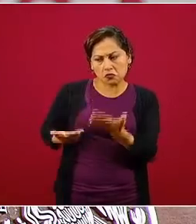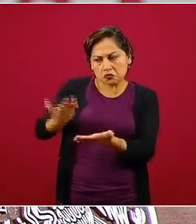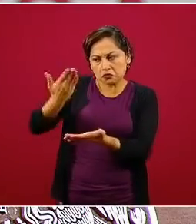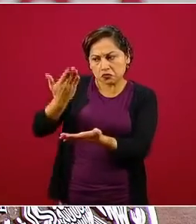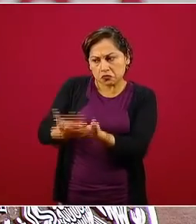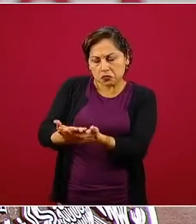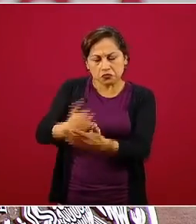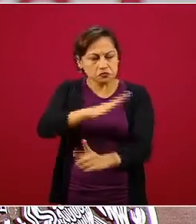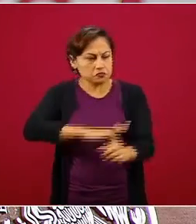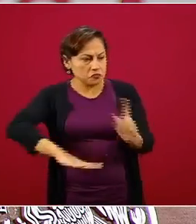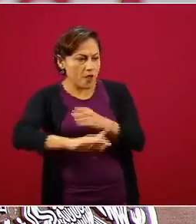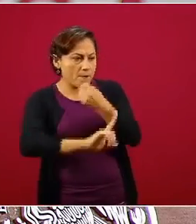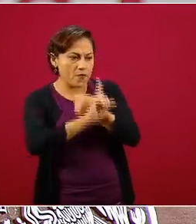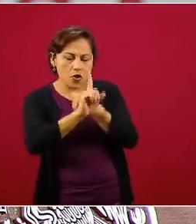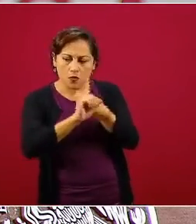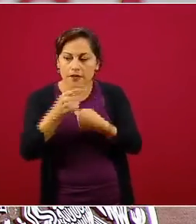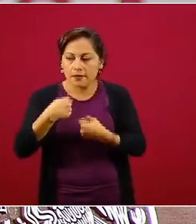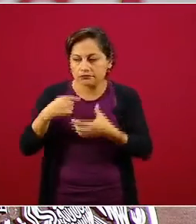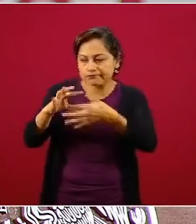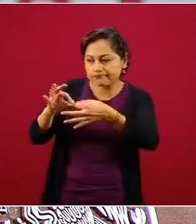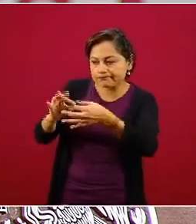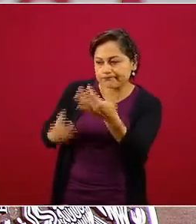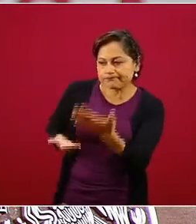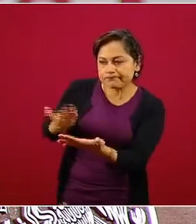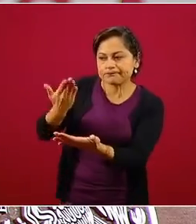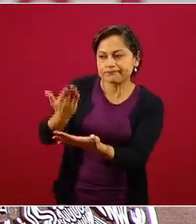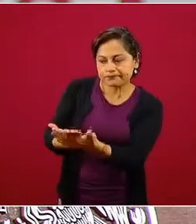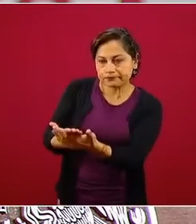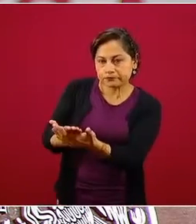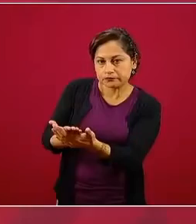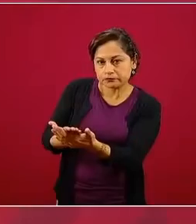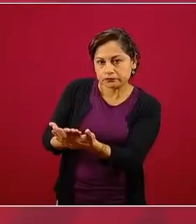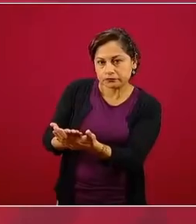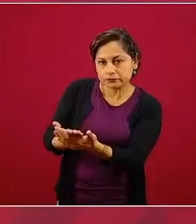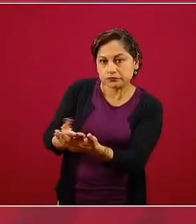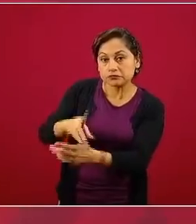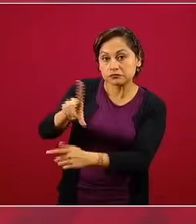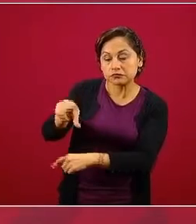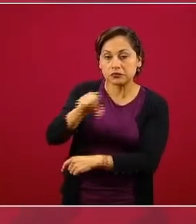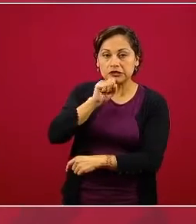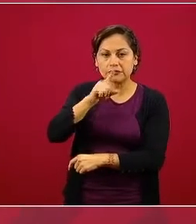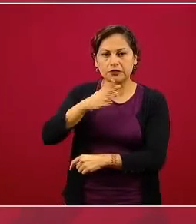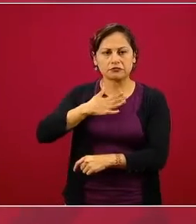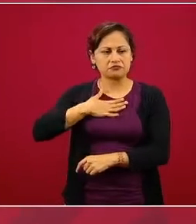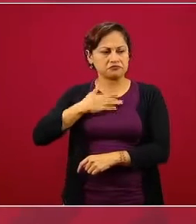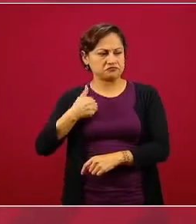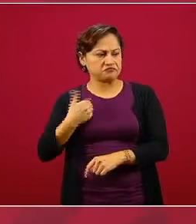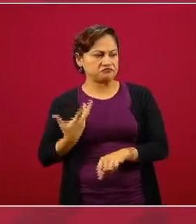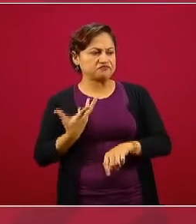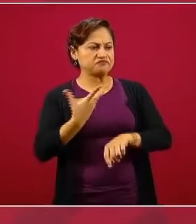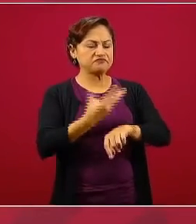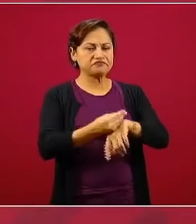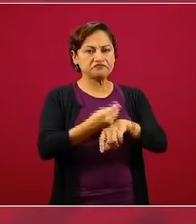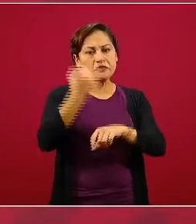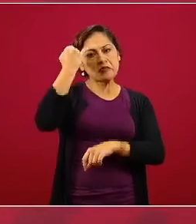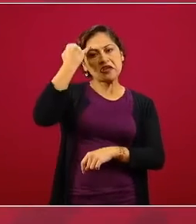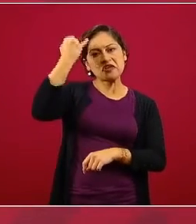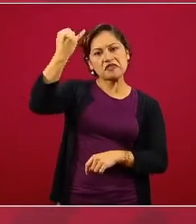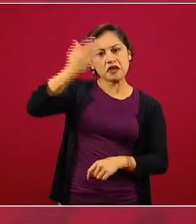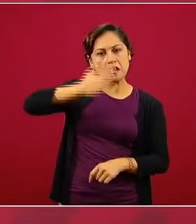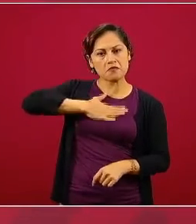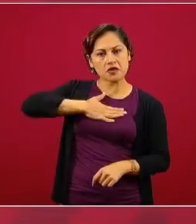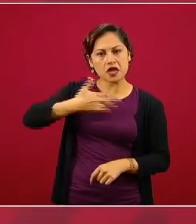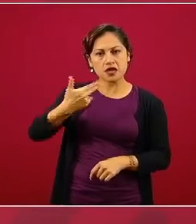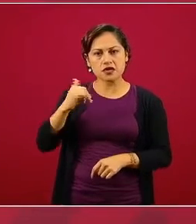problema. Te voy a plantear la hipótesis y vamos